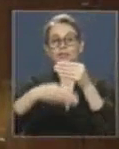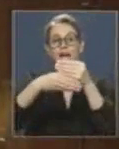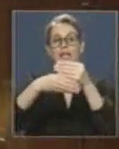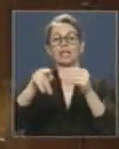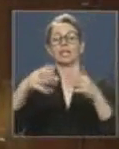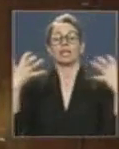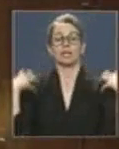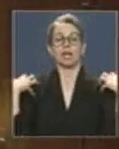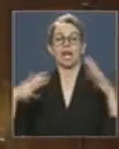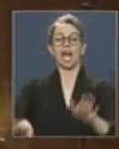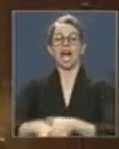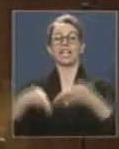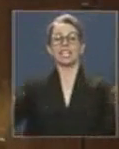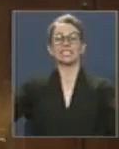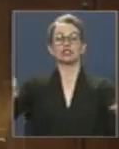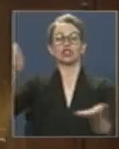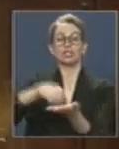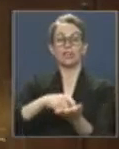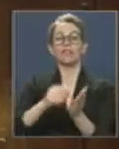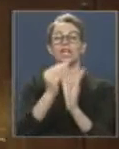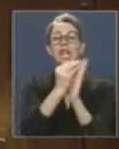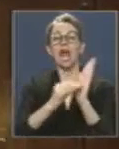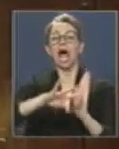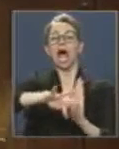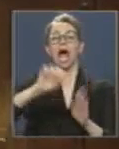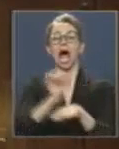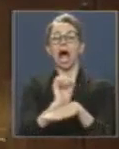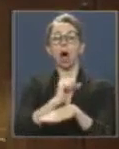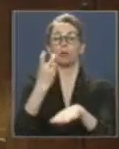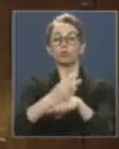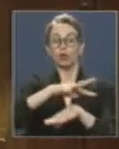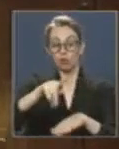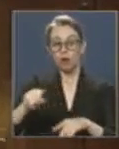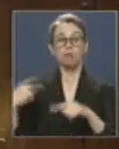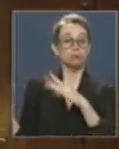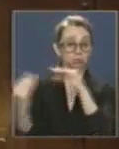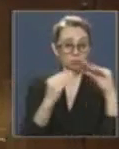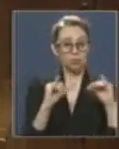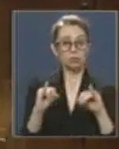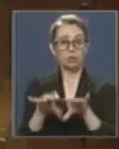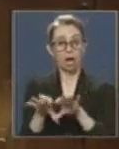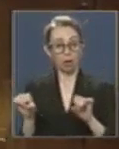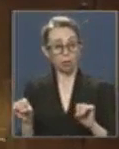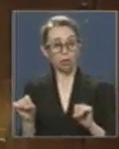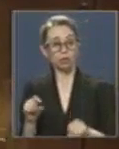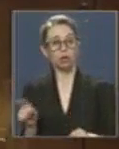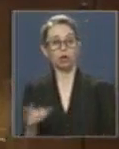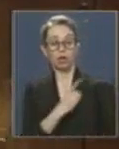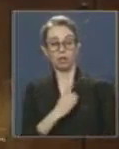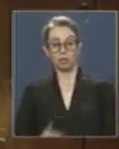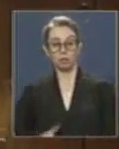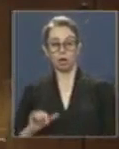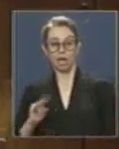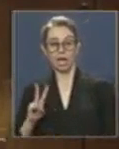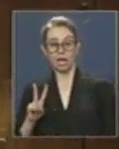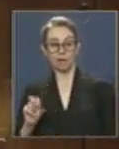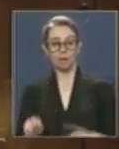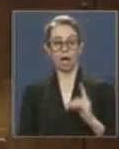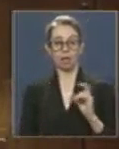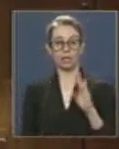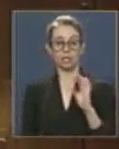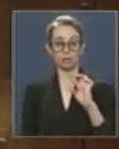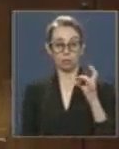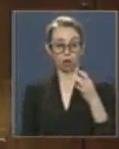registro civil para llevar este registro. Creo que hay buen piso para eso. El colega Leiva, el colega Desbordes también